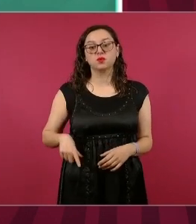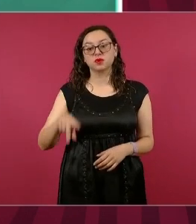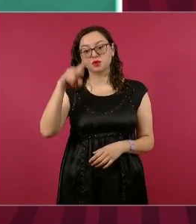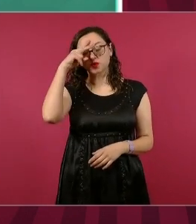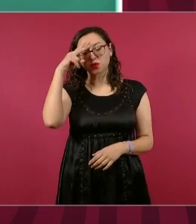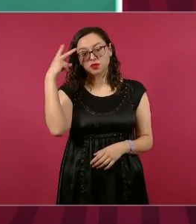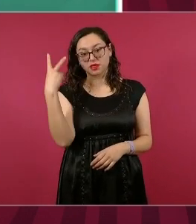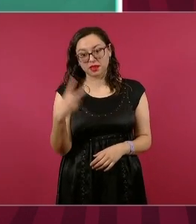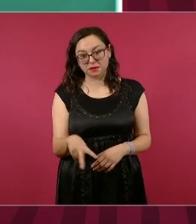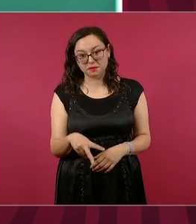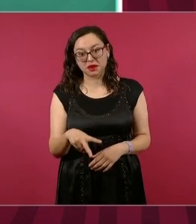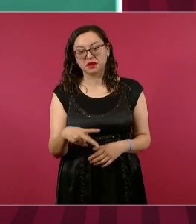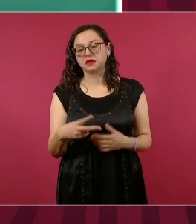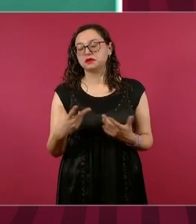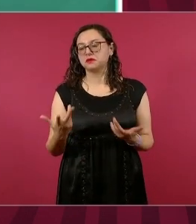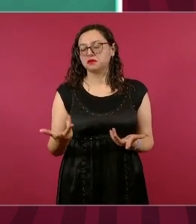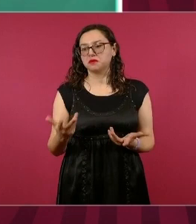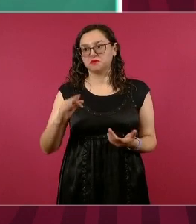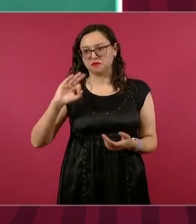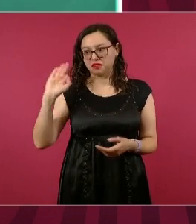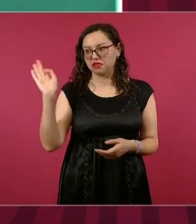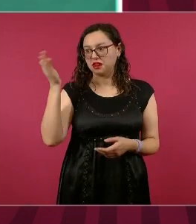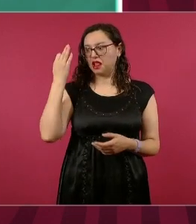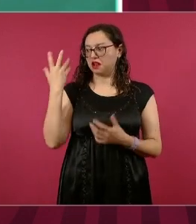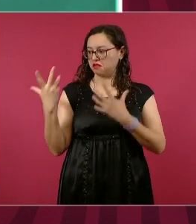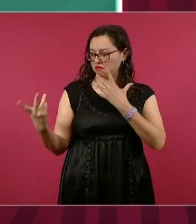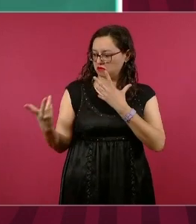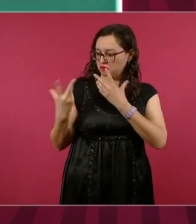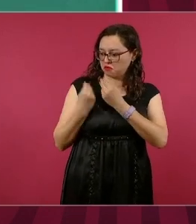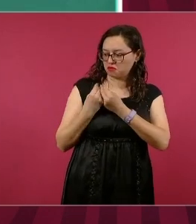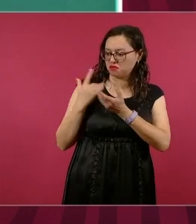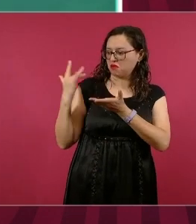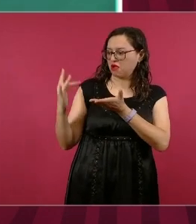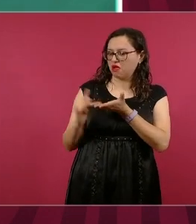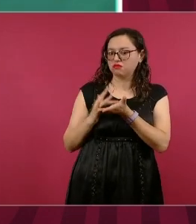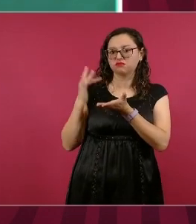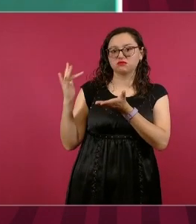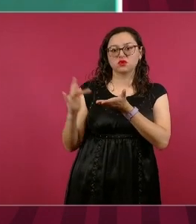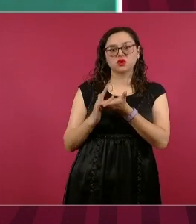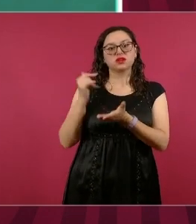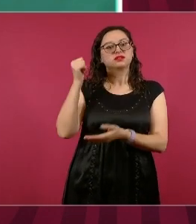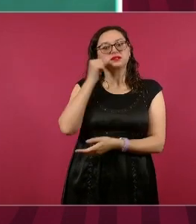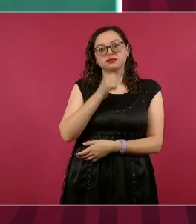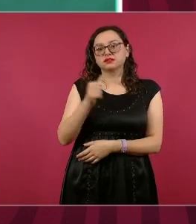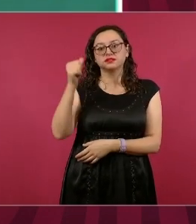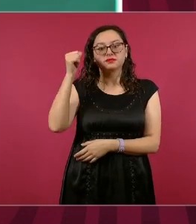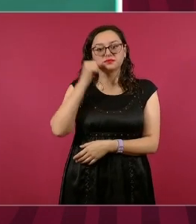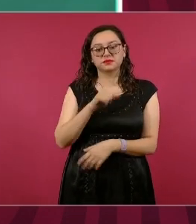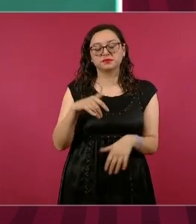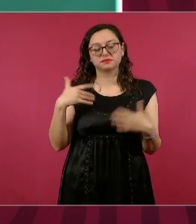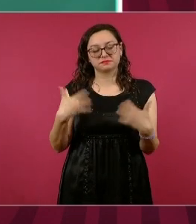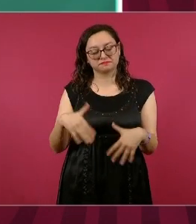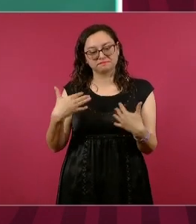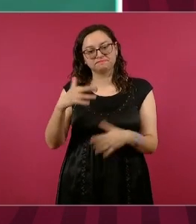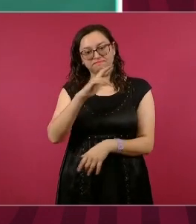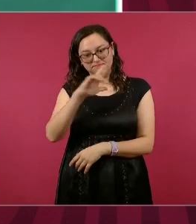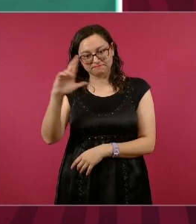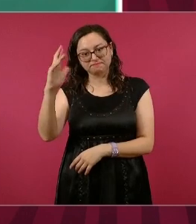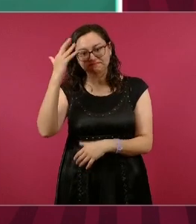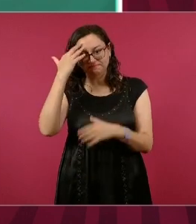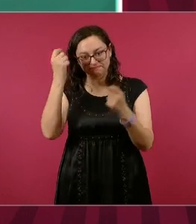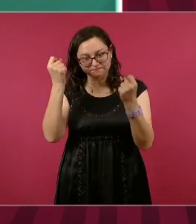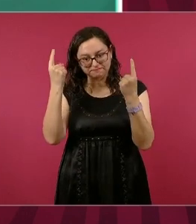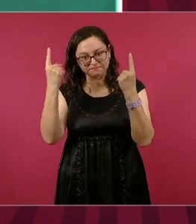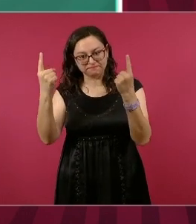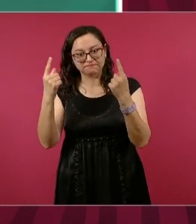Colima en los momentos más complejos, en los momentos más difíciles, y eso conlleva todo el reconocimiento de parte nuestra.